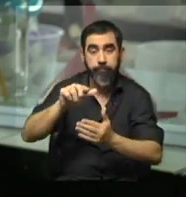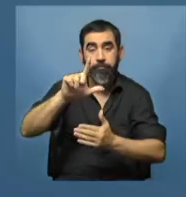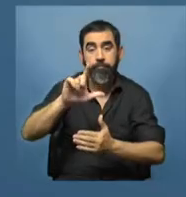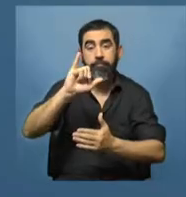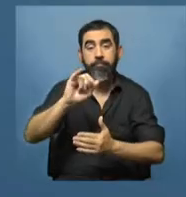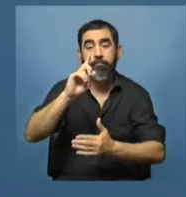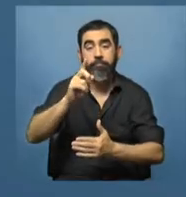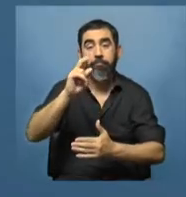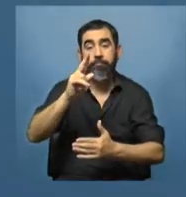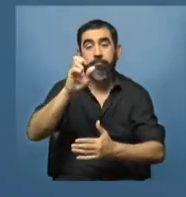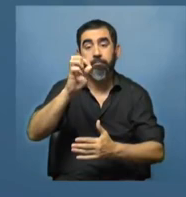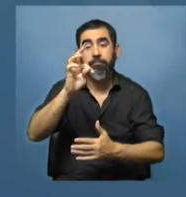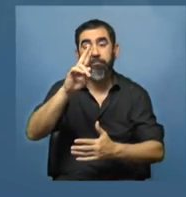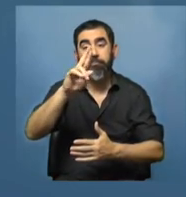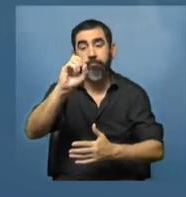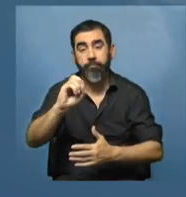ligustro.